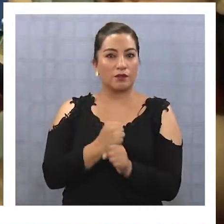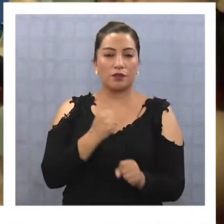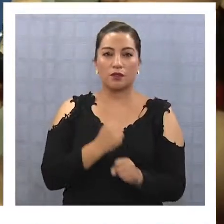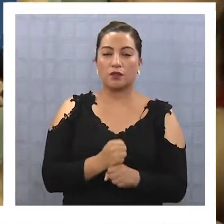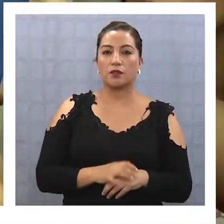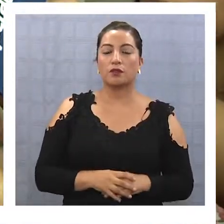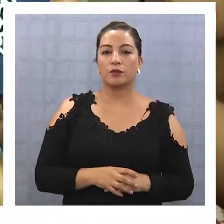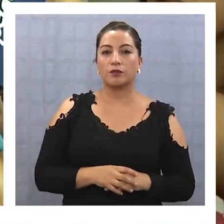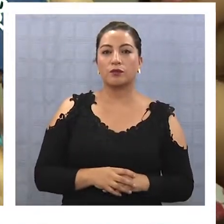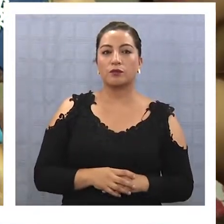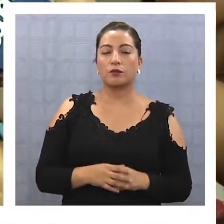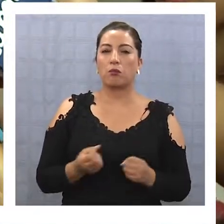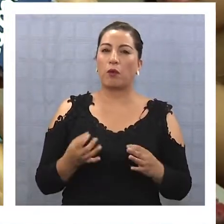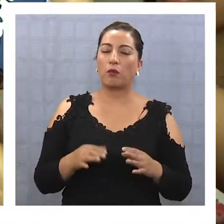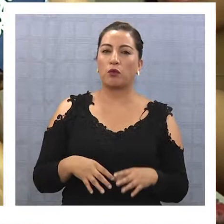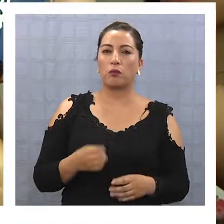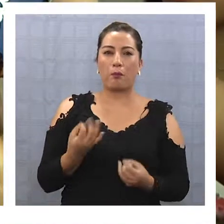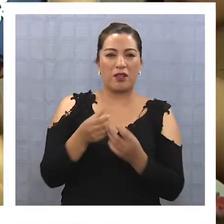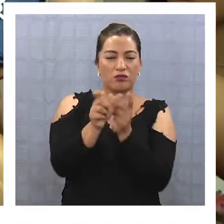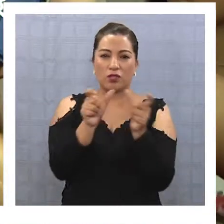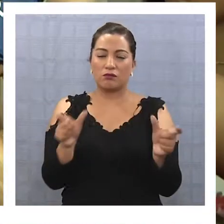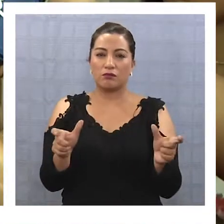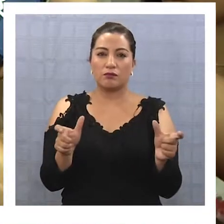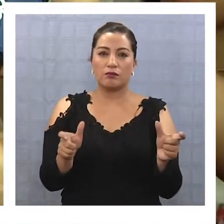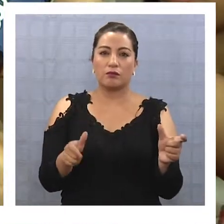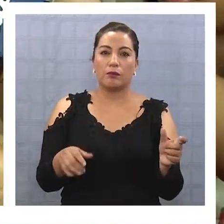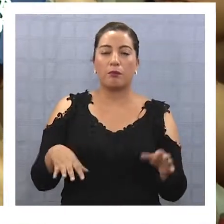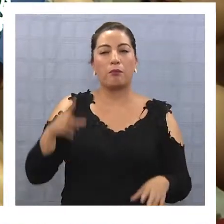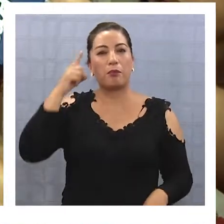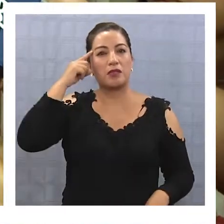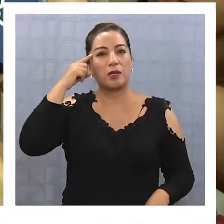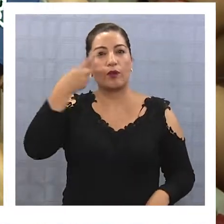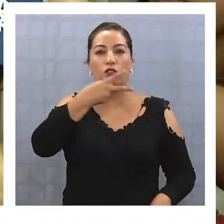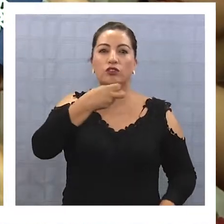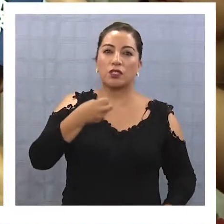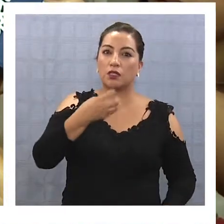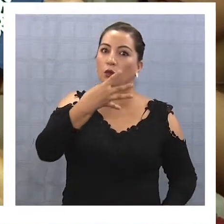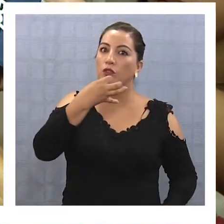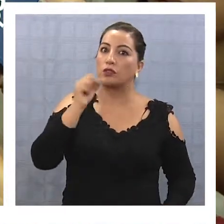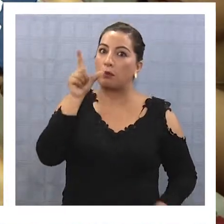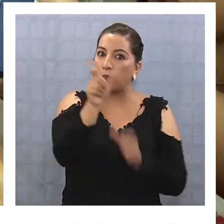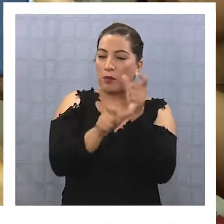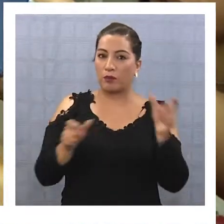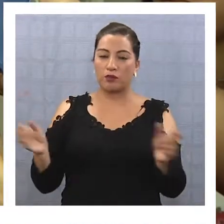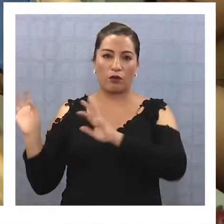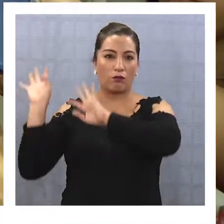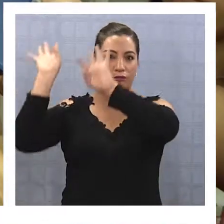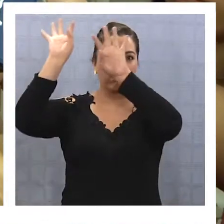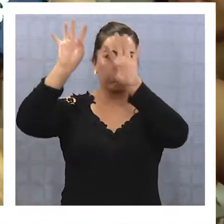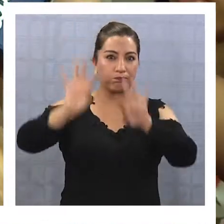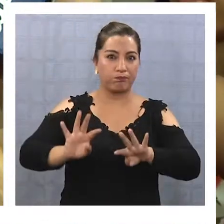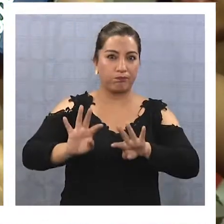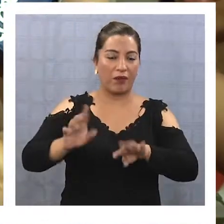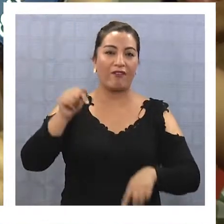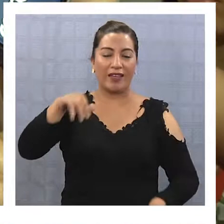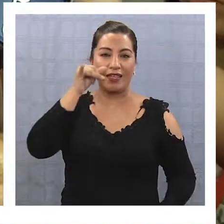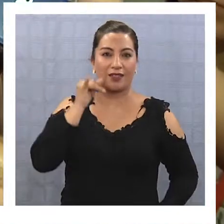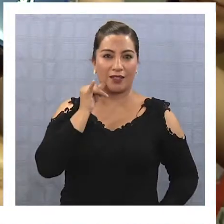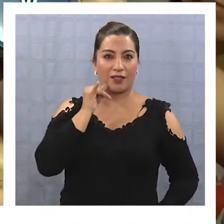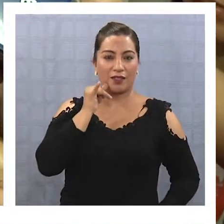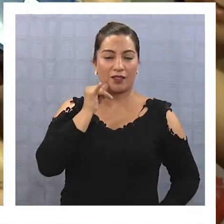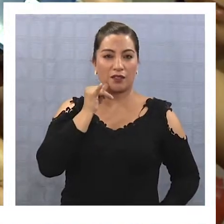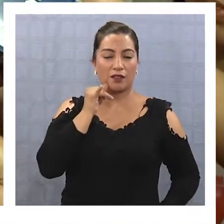un marco máximo de personas. Estimamos entre 200 y 400 mil personas las que nos van a visitar